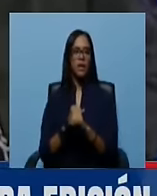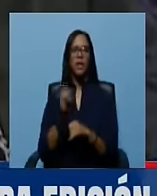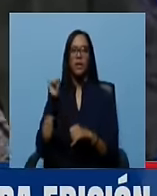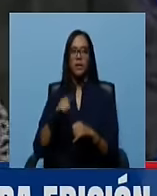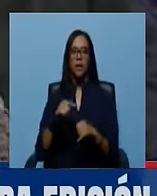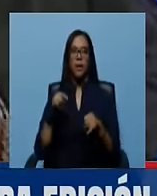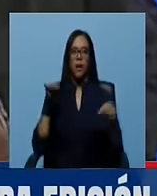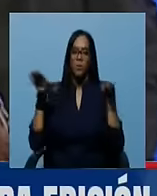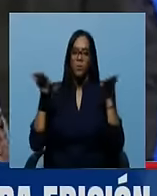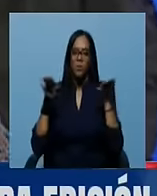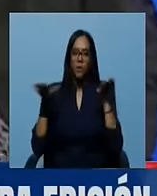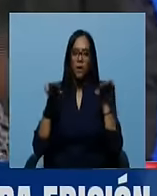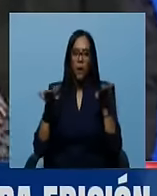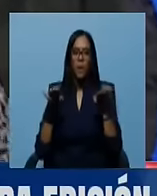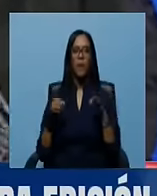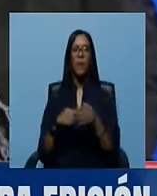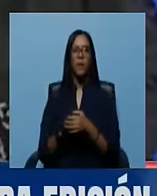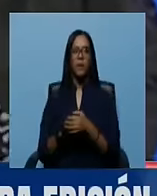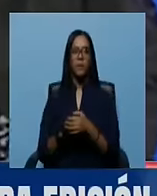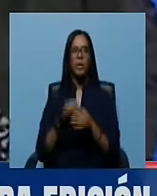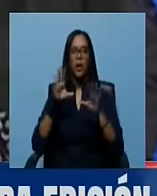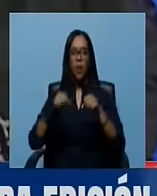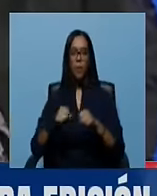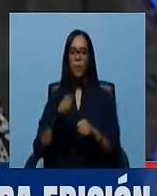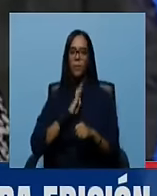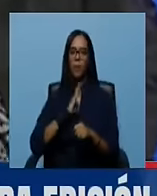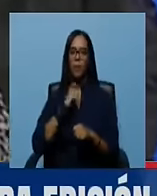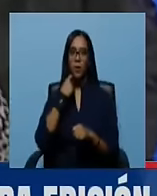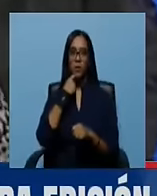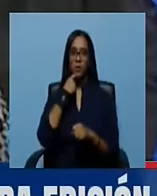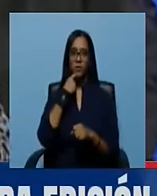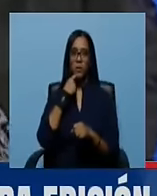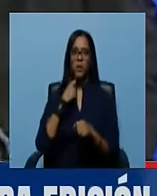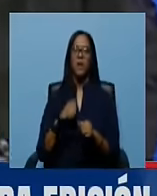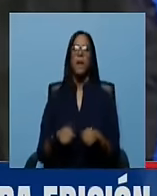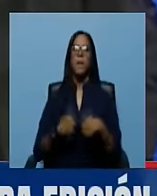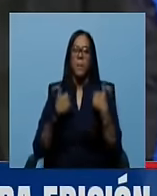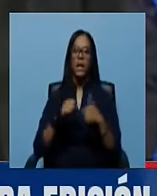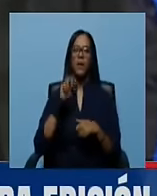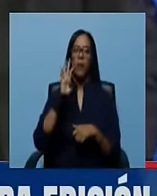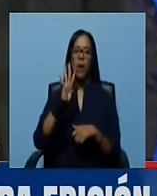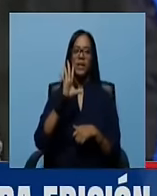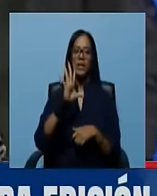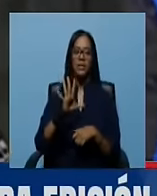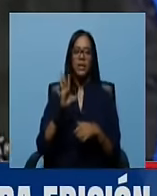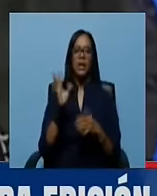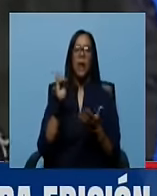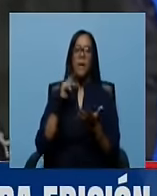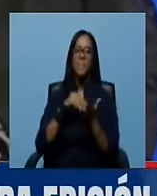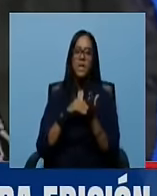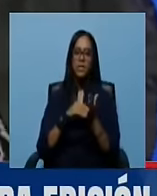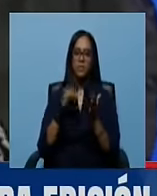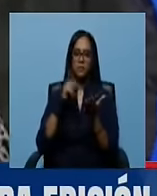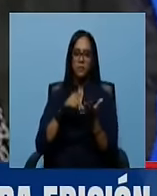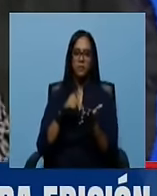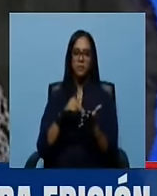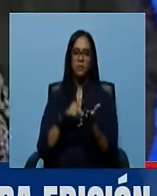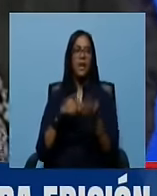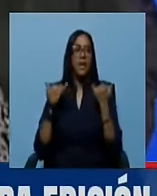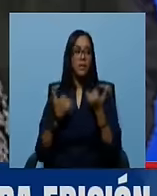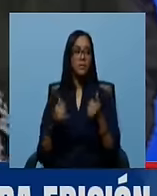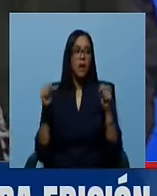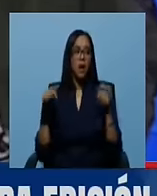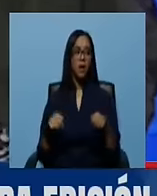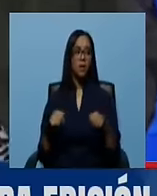turismo de compra. Tenemos turismo procedente de Rusia, más de 45.000 llegadas también, que ya hoy